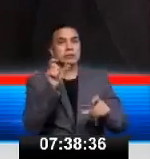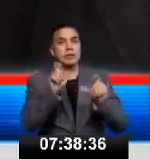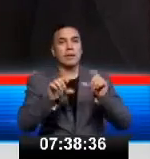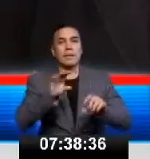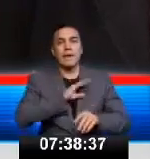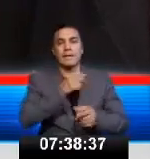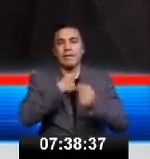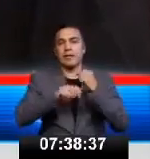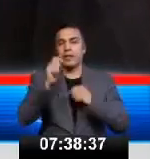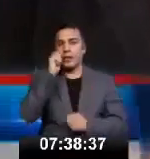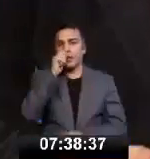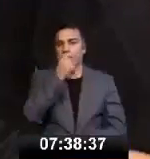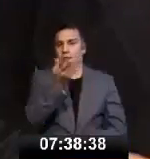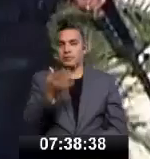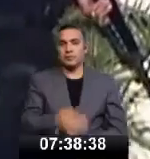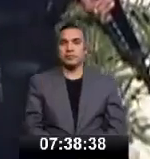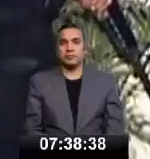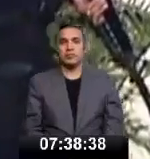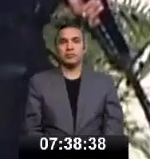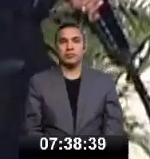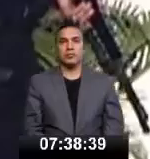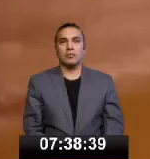criminales.